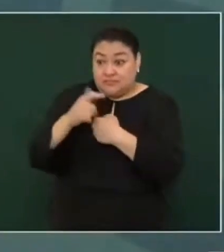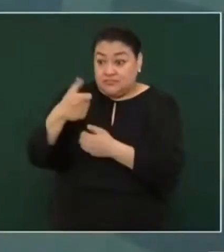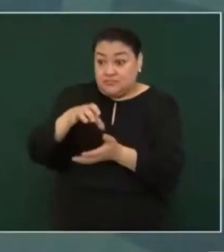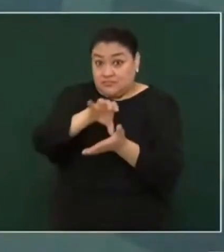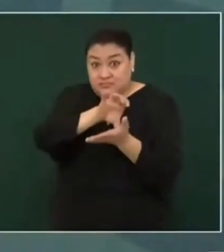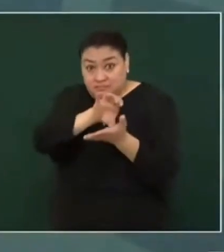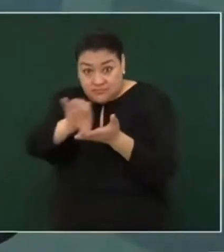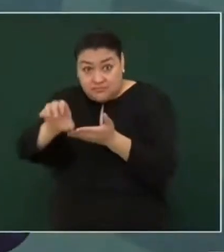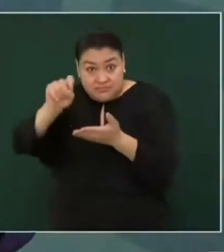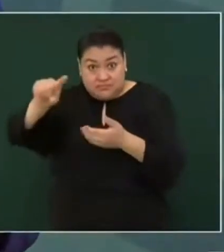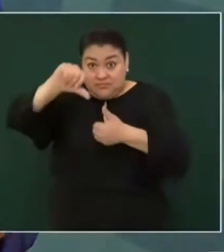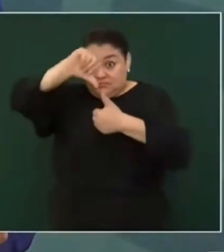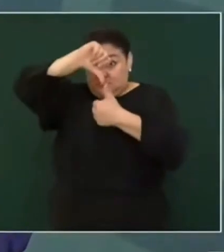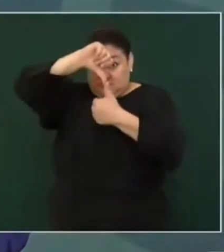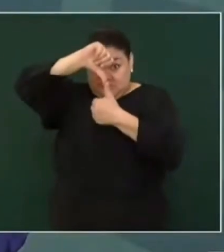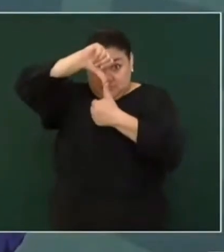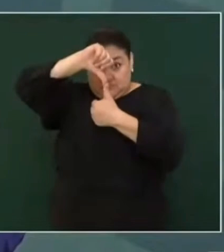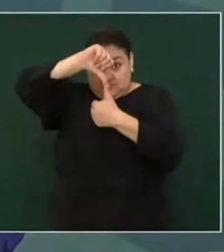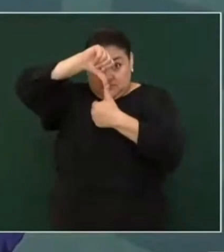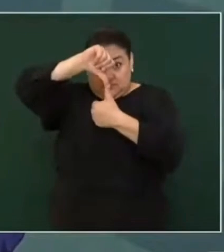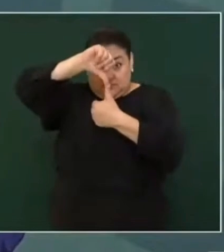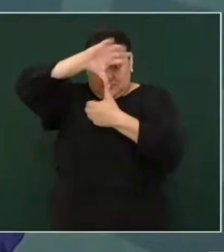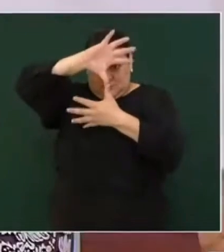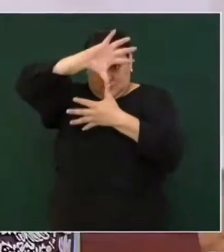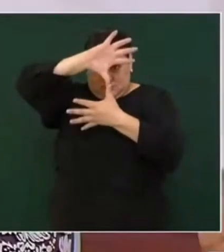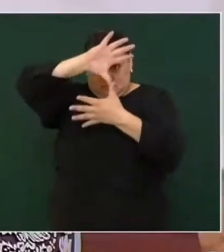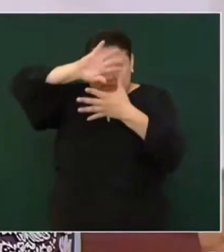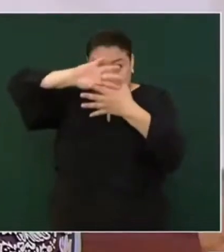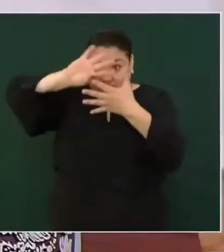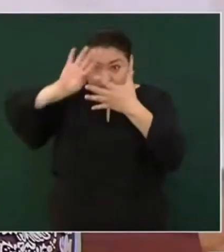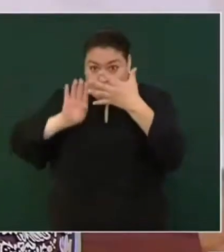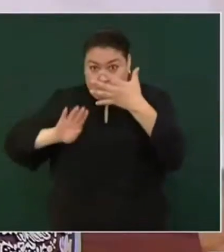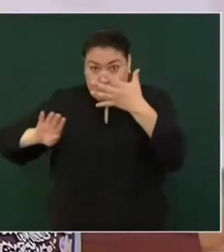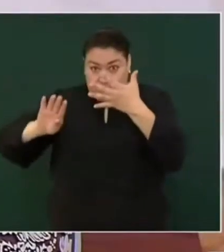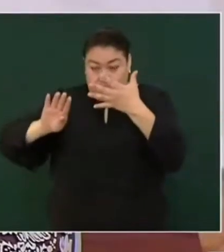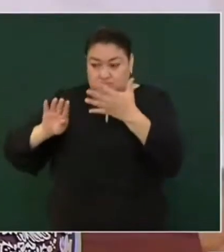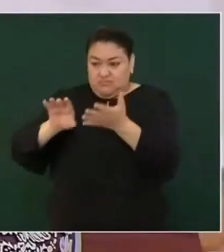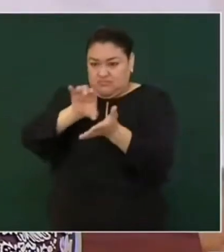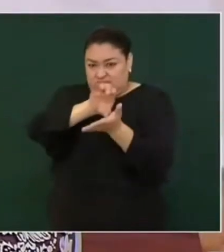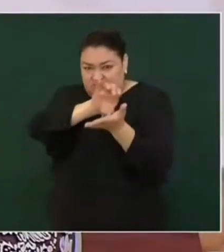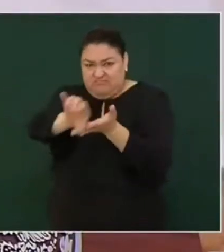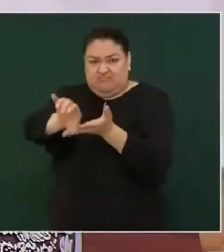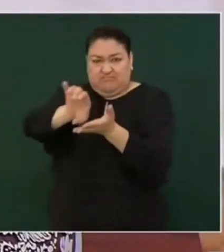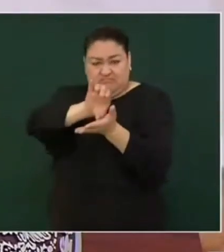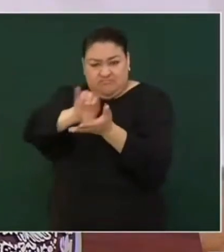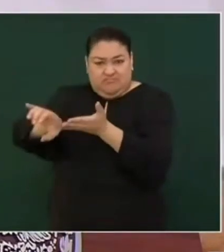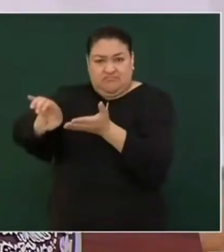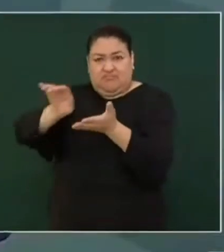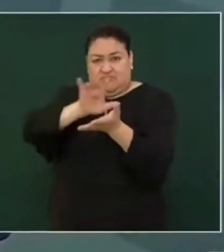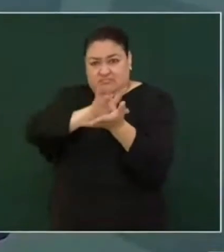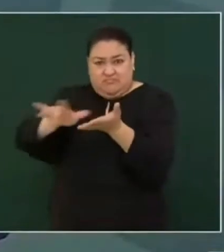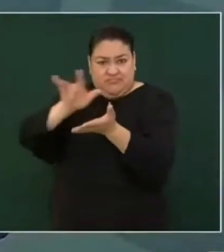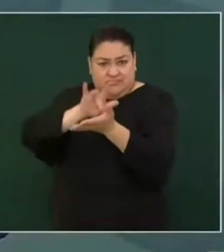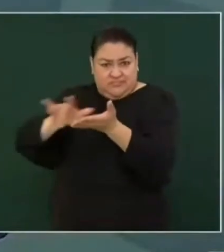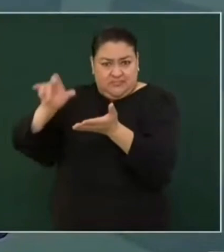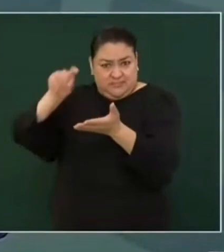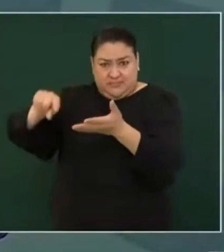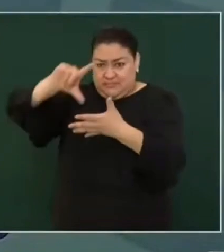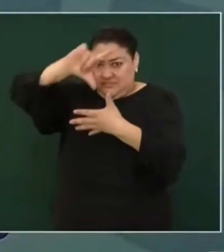en Centroamérica, en países del Caribe, en países de América Latina,